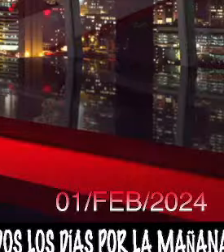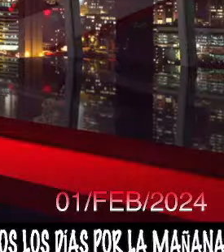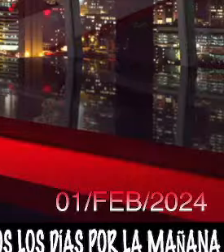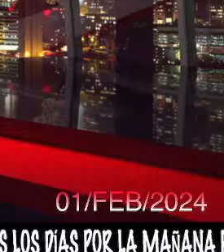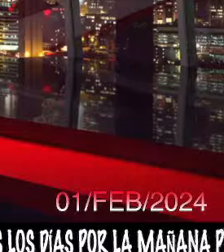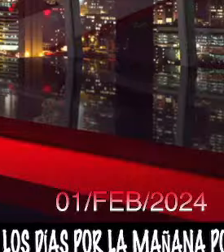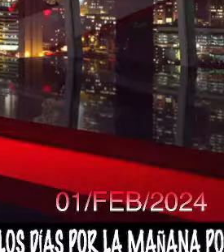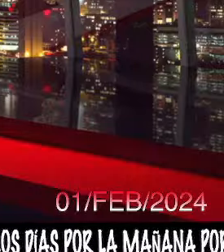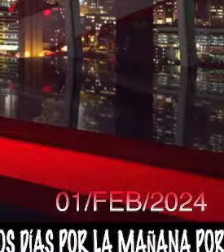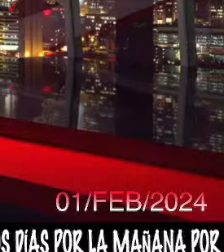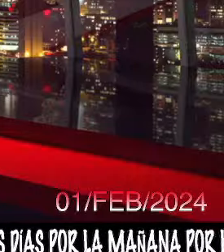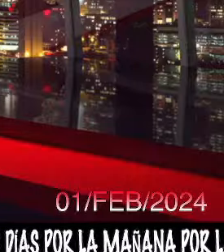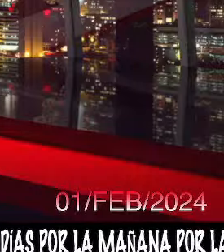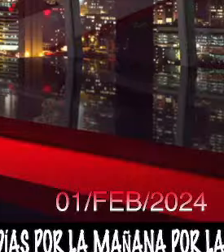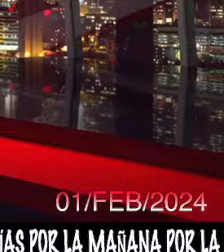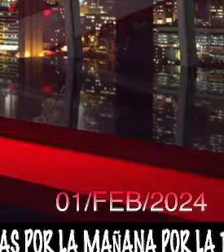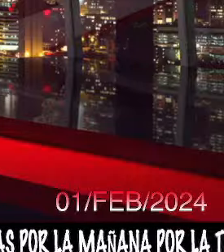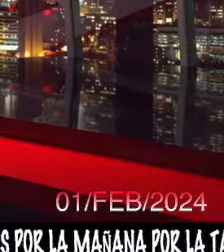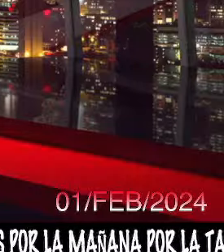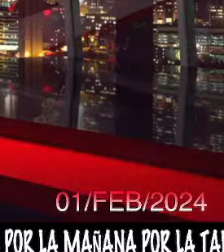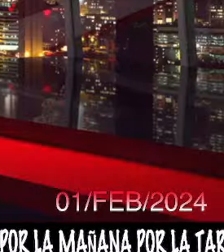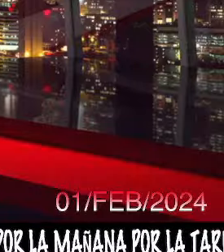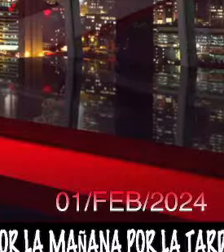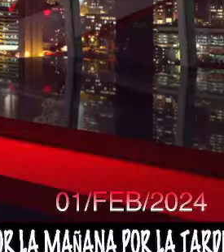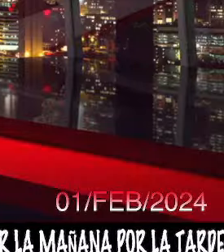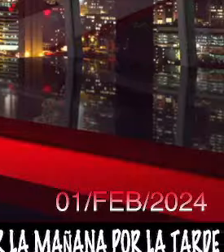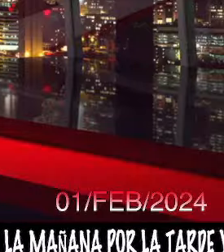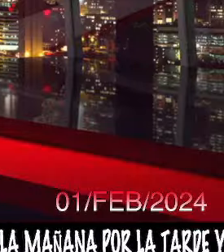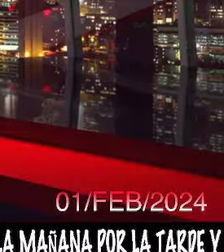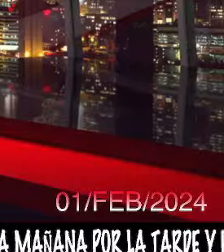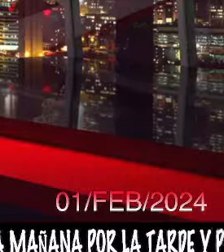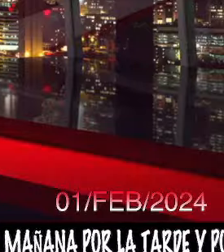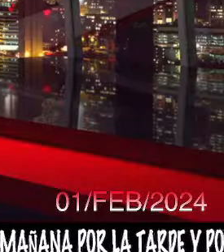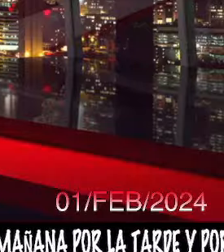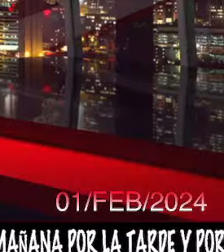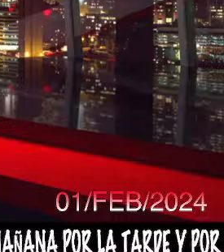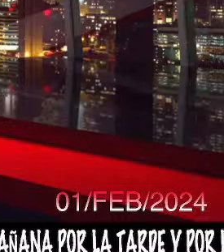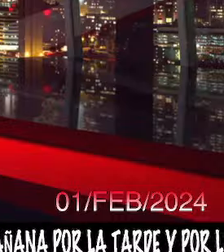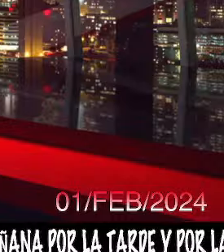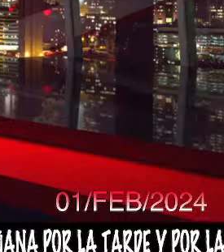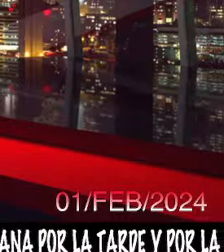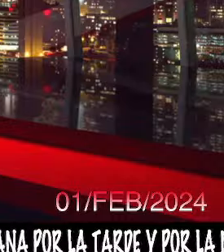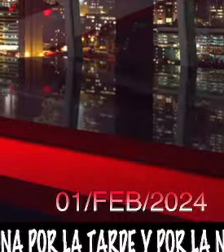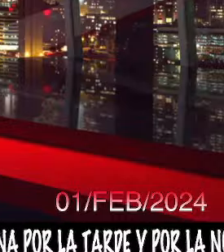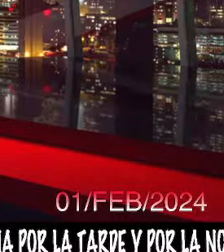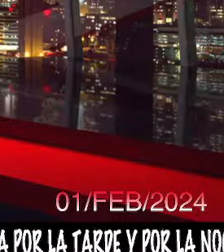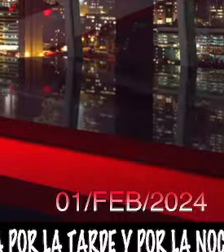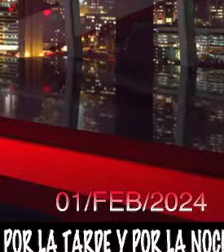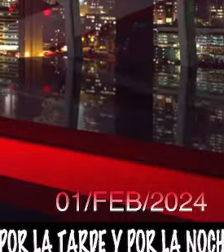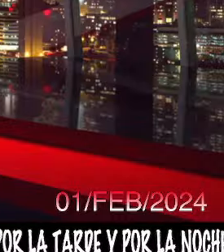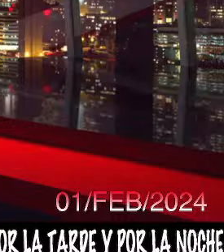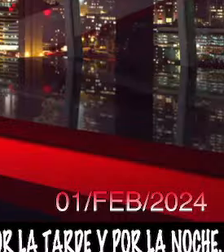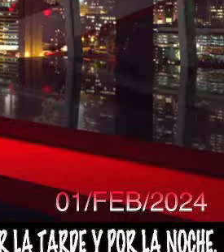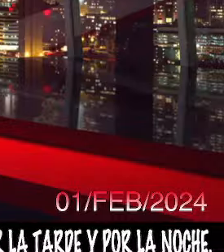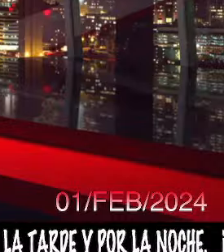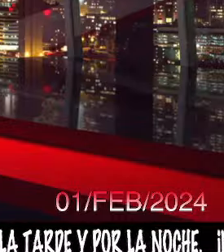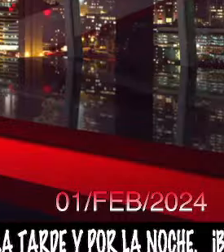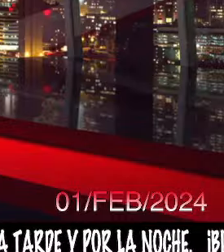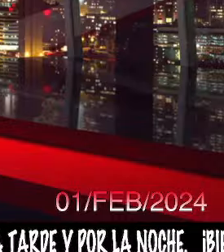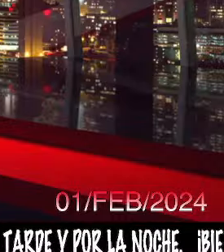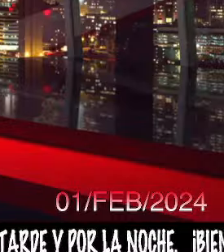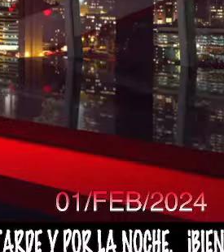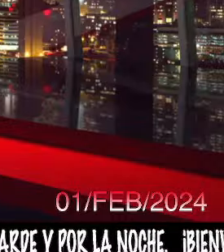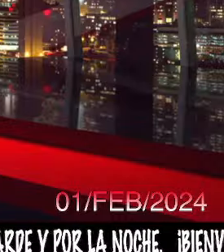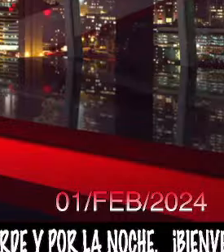de los primeros legisladores que conformaron el PRD? Le dice, tú no sabes ni siquiera lo que estás diciendo, así que escuchemos cómo